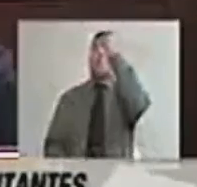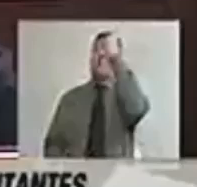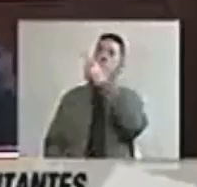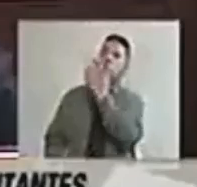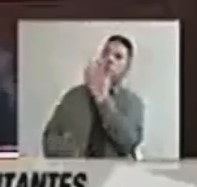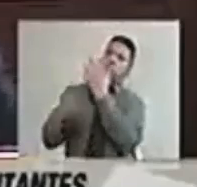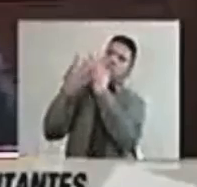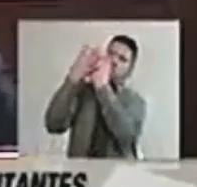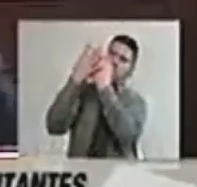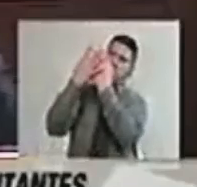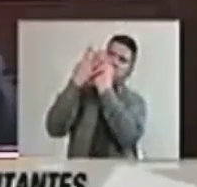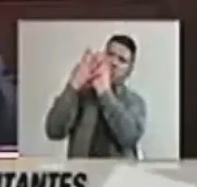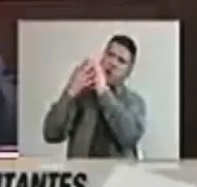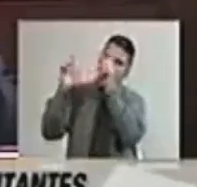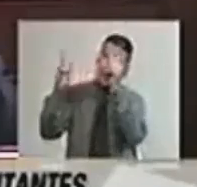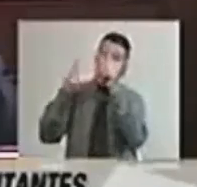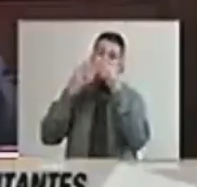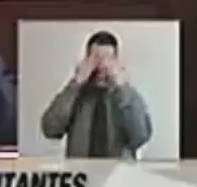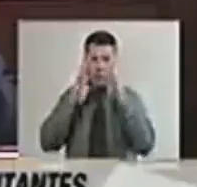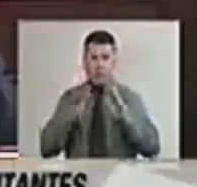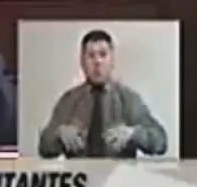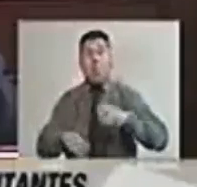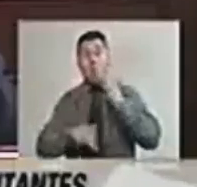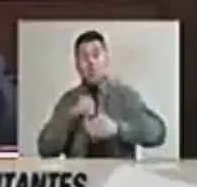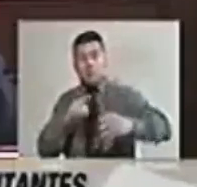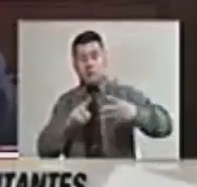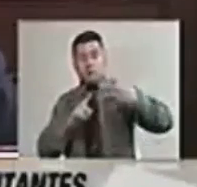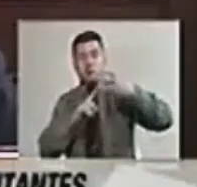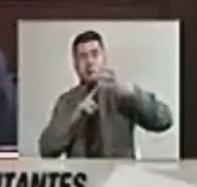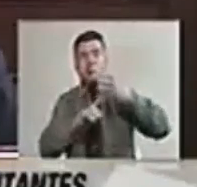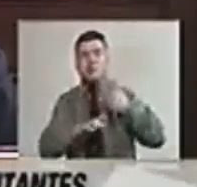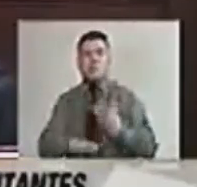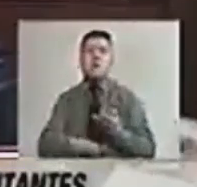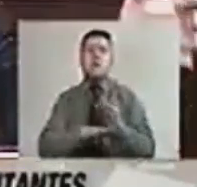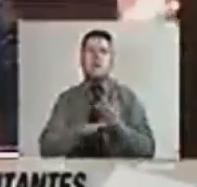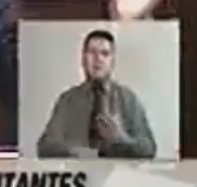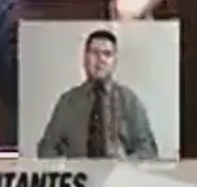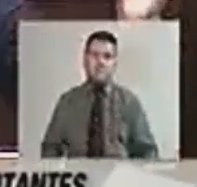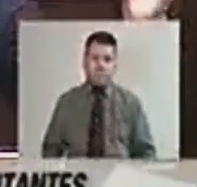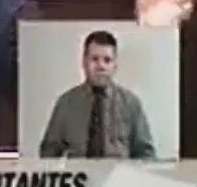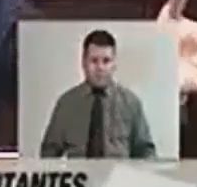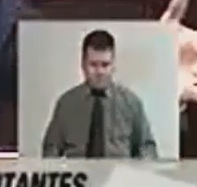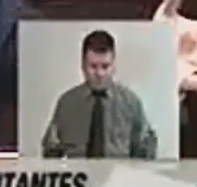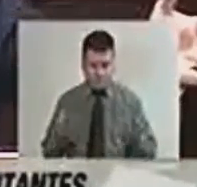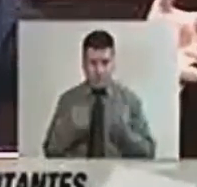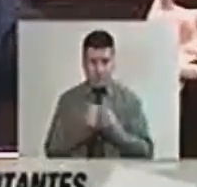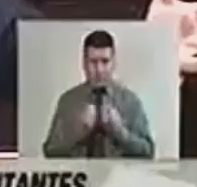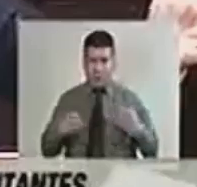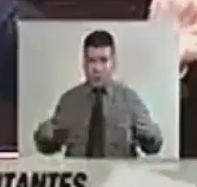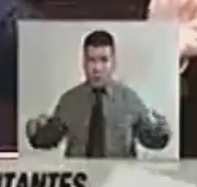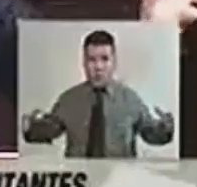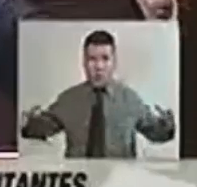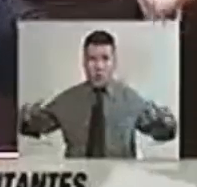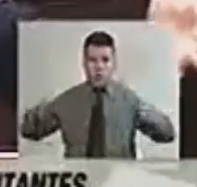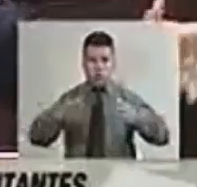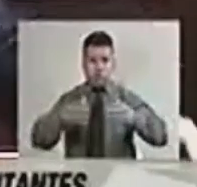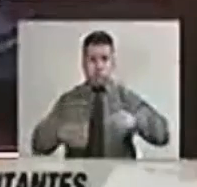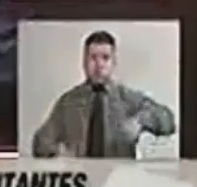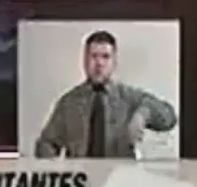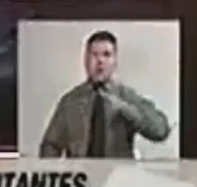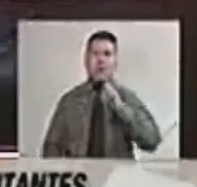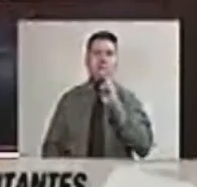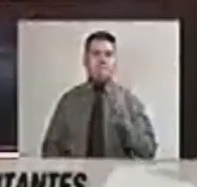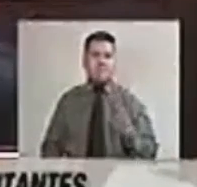políticos en democracia. Y por último, estamos pidiendo que un cuerpo como este, en